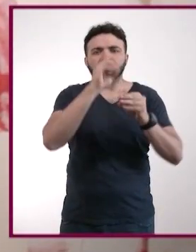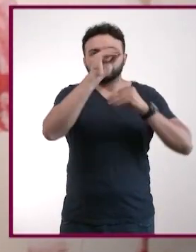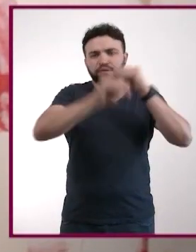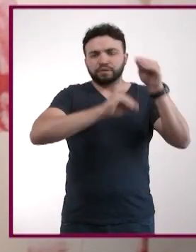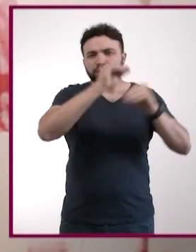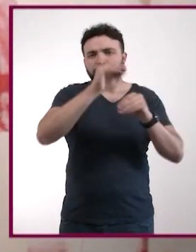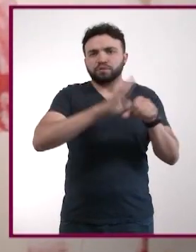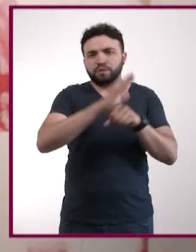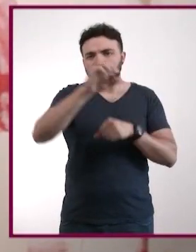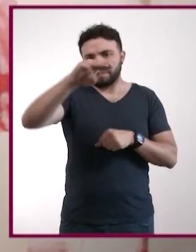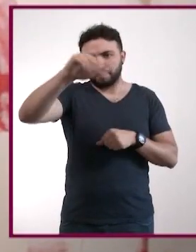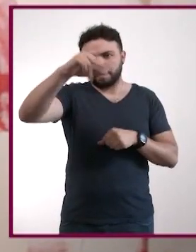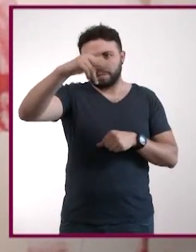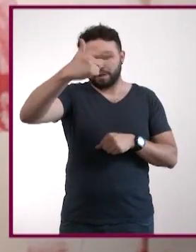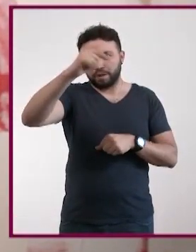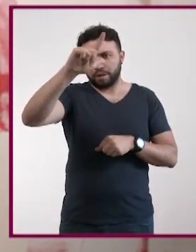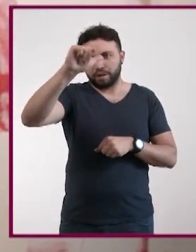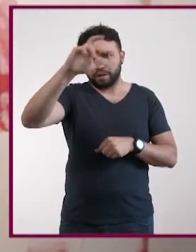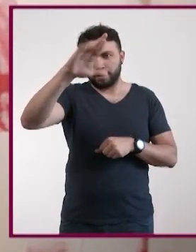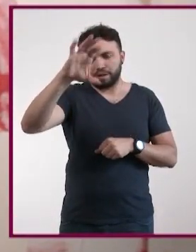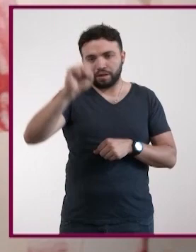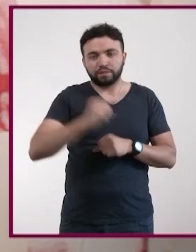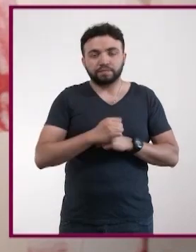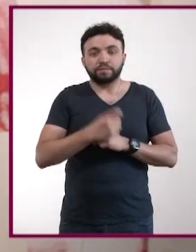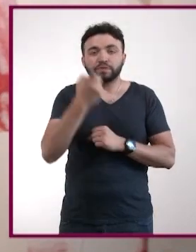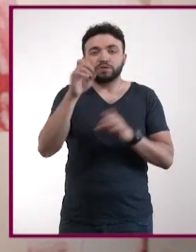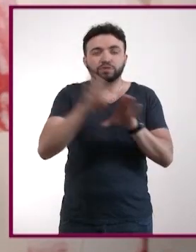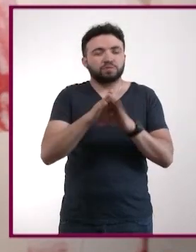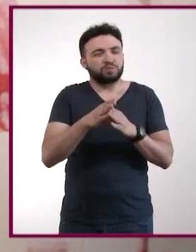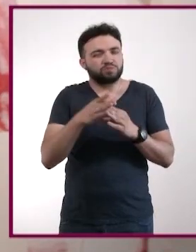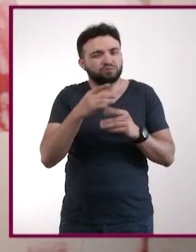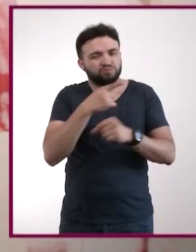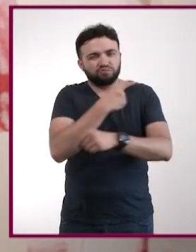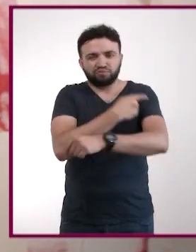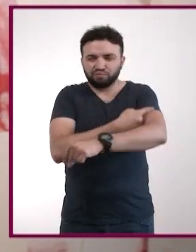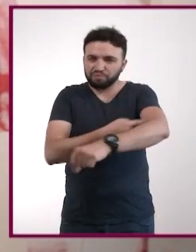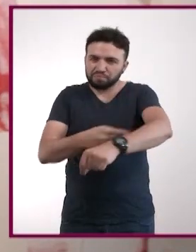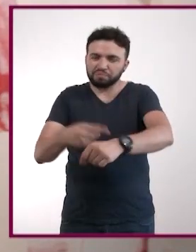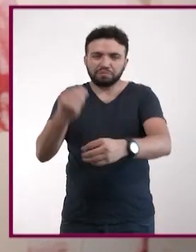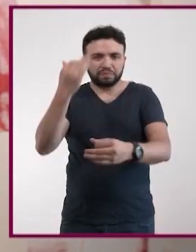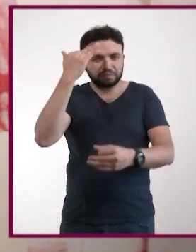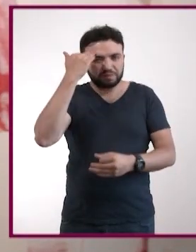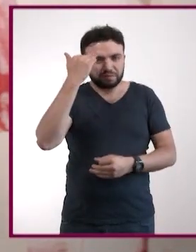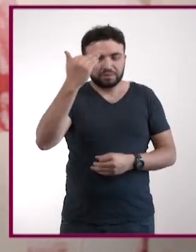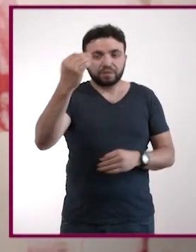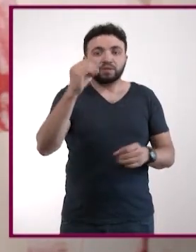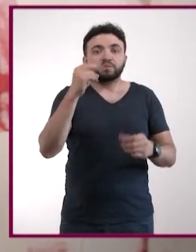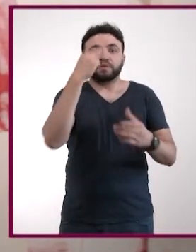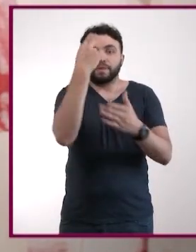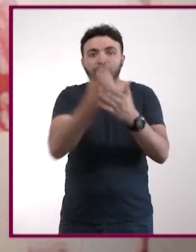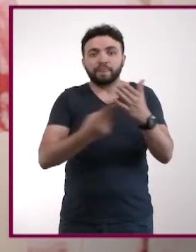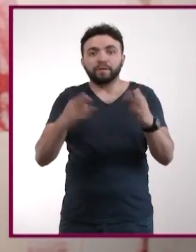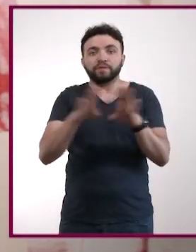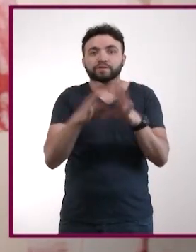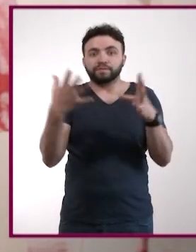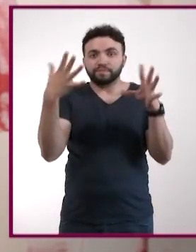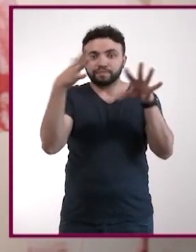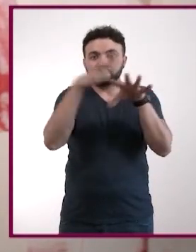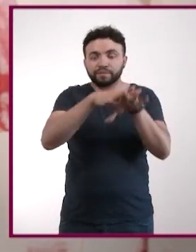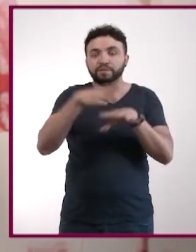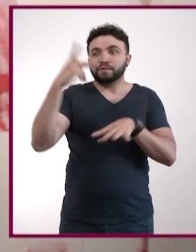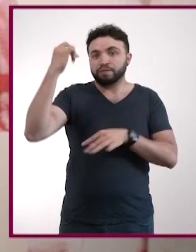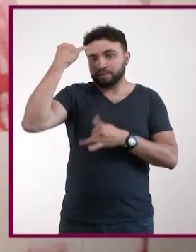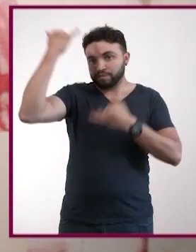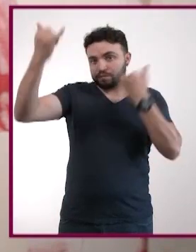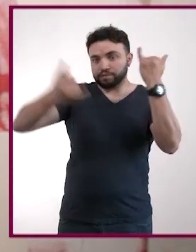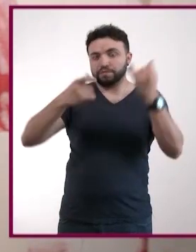en manglares. Y a partir de largos periodos de contemplación, generó muchísimos dibujos en los que se mezcla su imaginación con la flora y fauna de